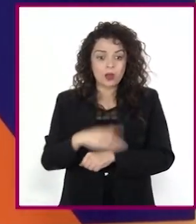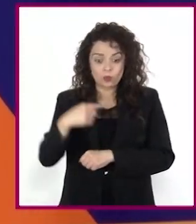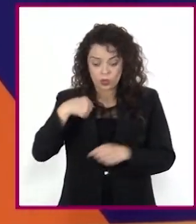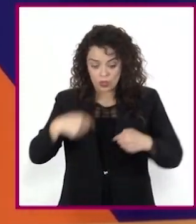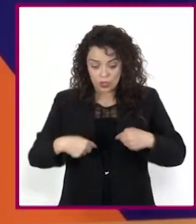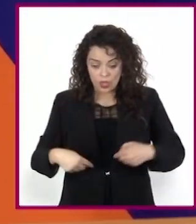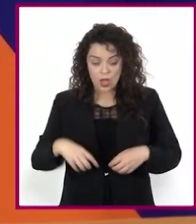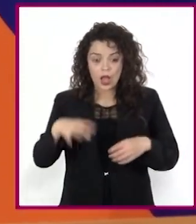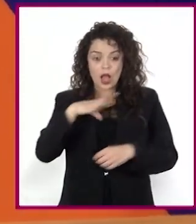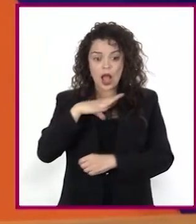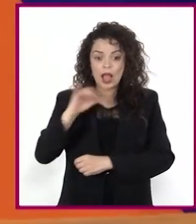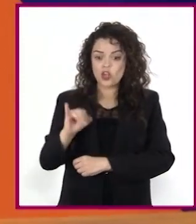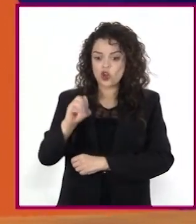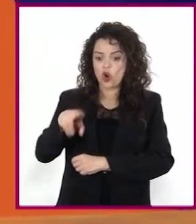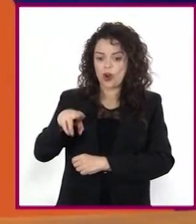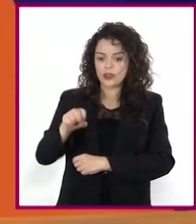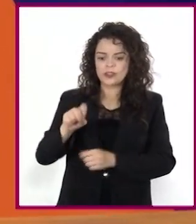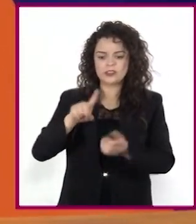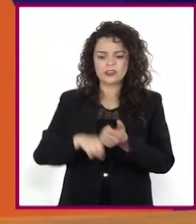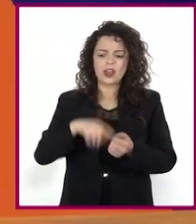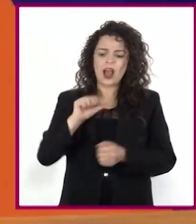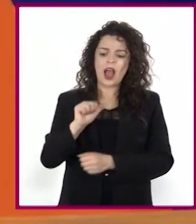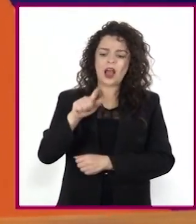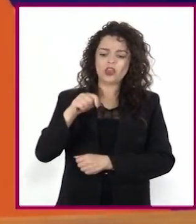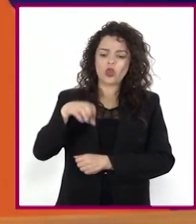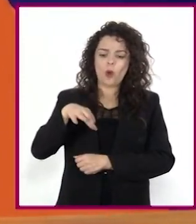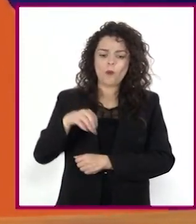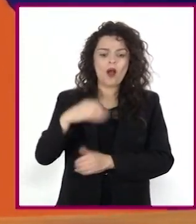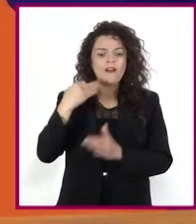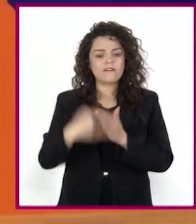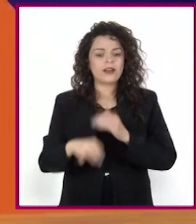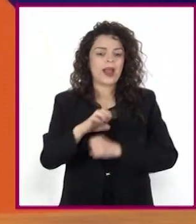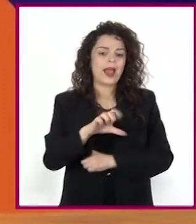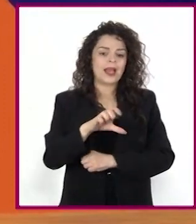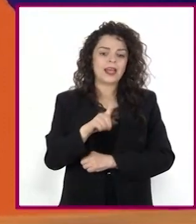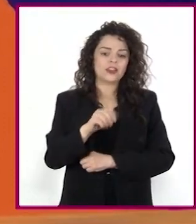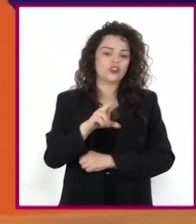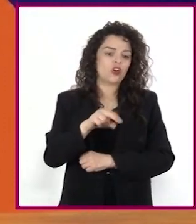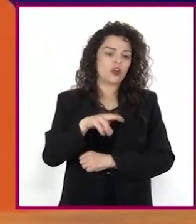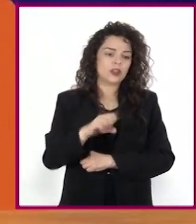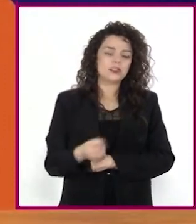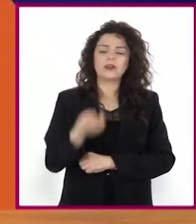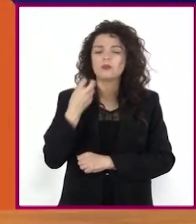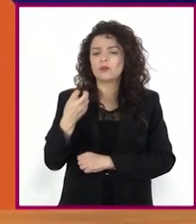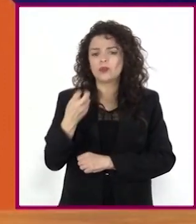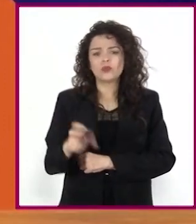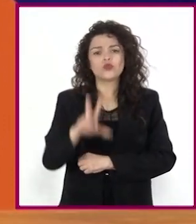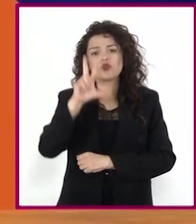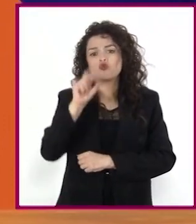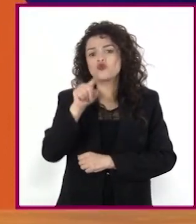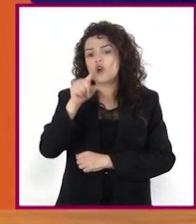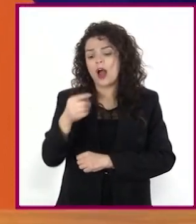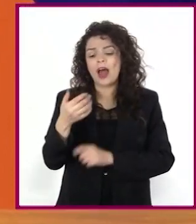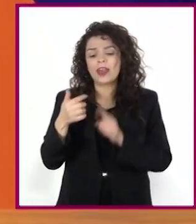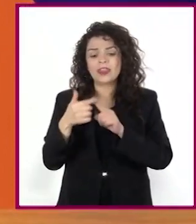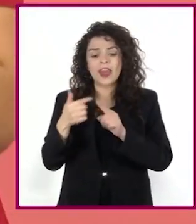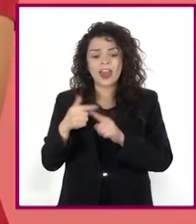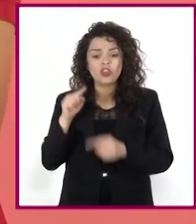compuestos por iones, que son átomos a los que les faltan electrones. Así que no metas tus deditos en los